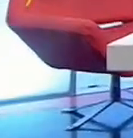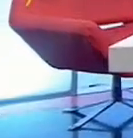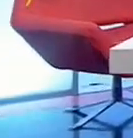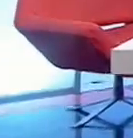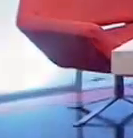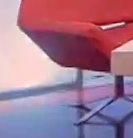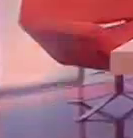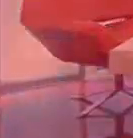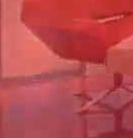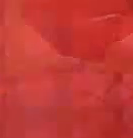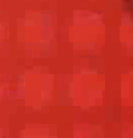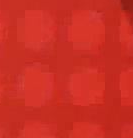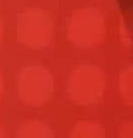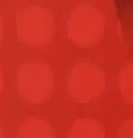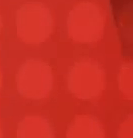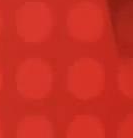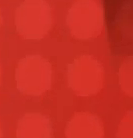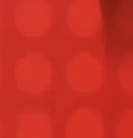al mediodía.